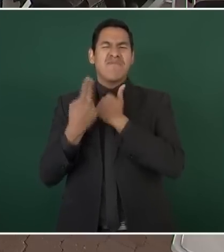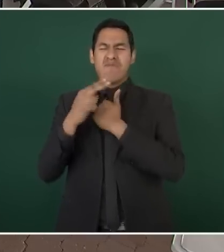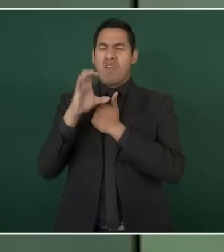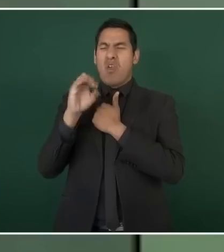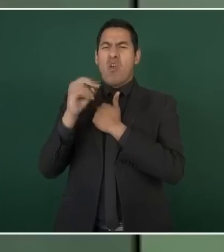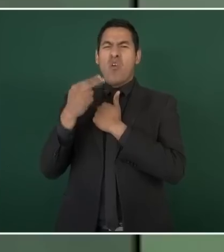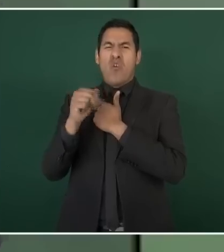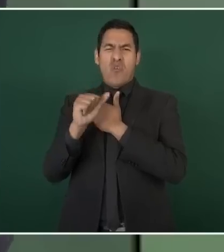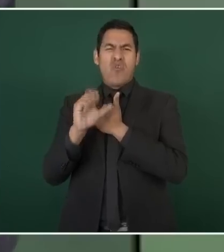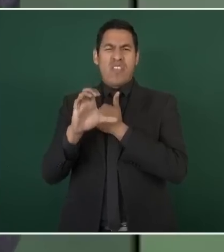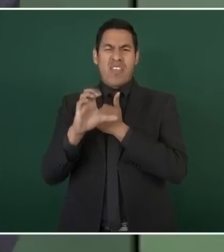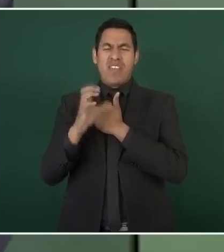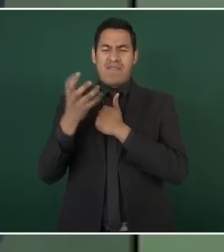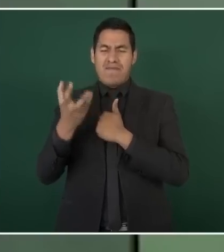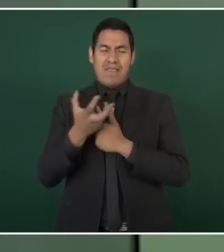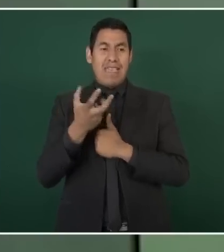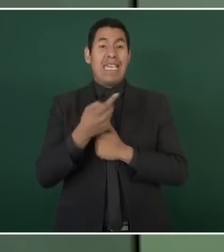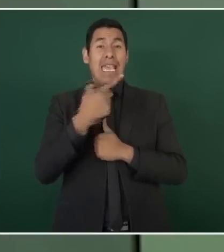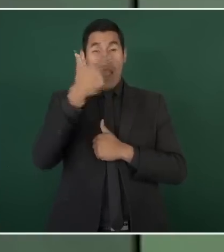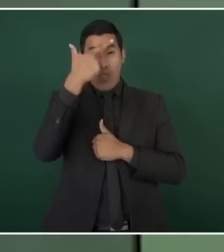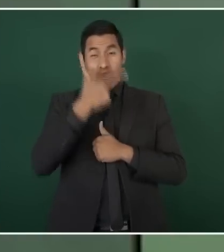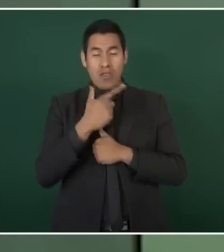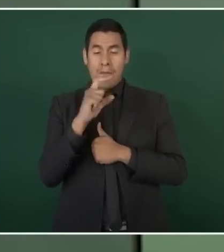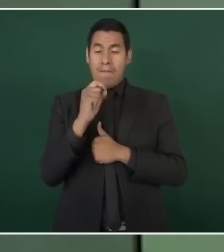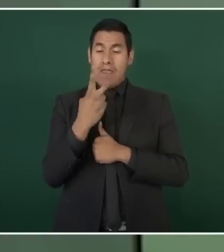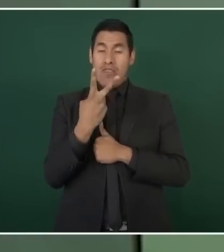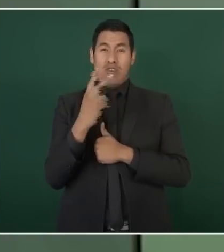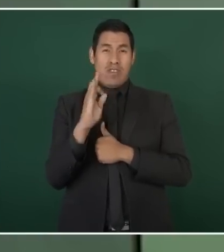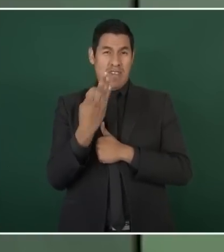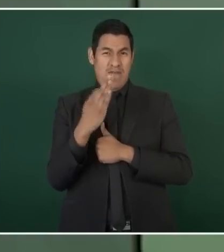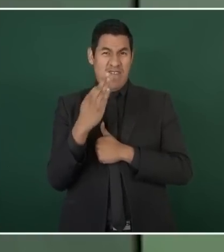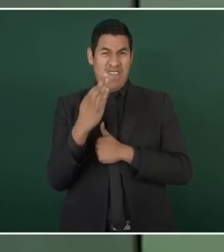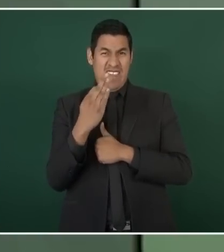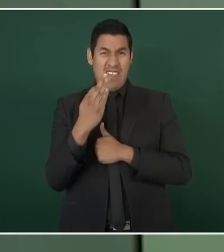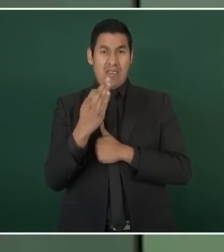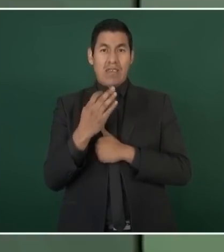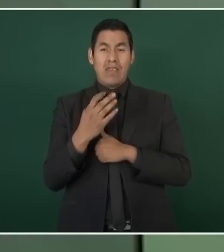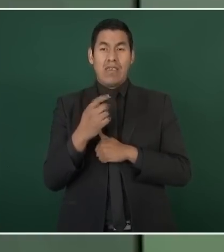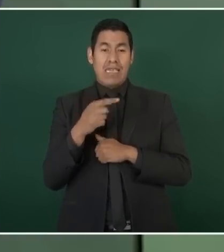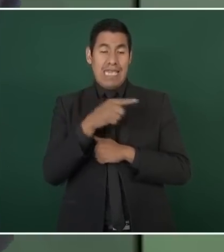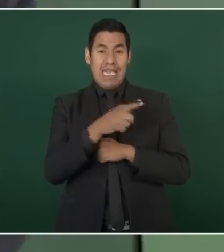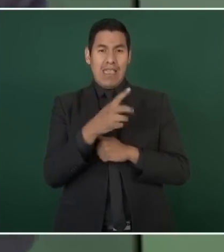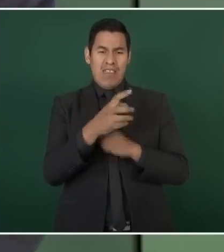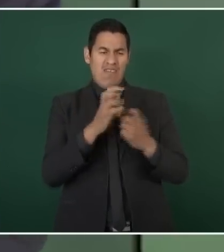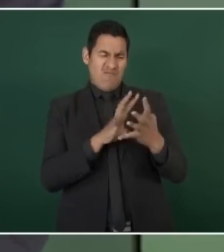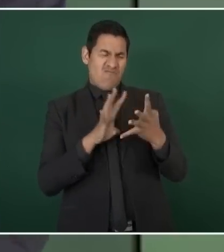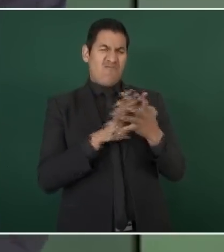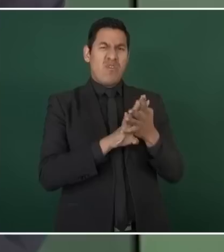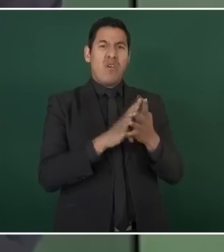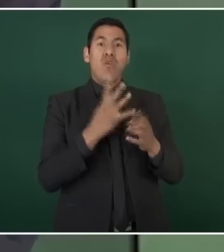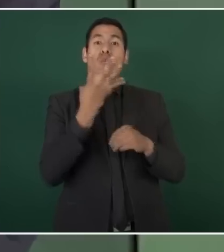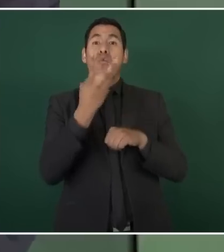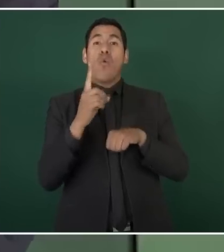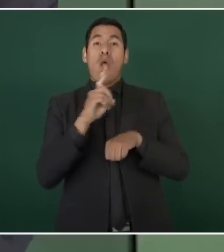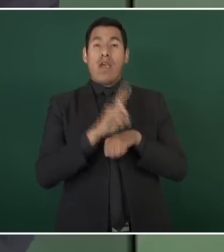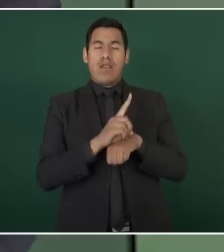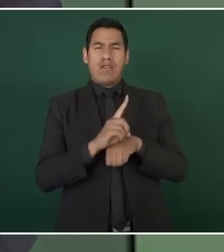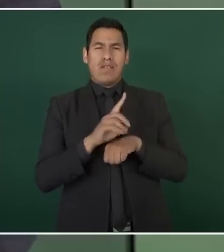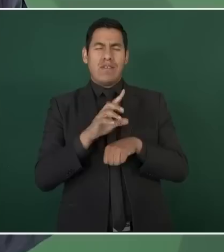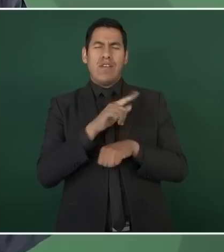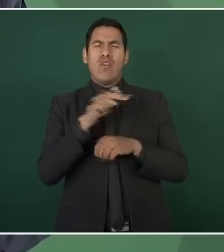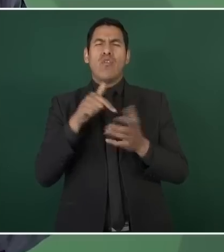El 22 de febrero por la noche, luego de 4 días de cautiverio en la intendencia del